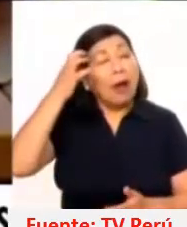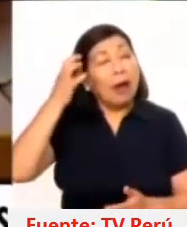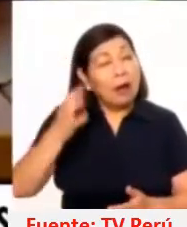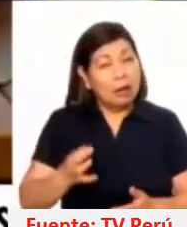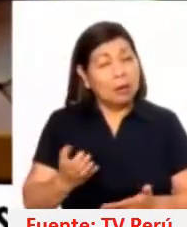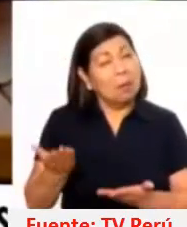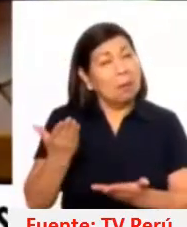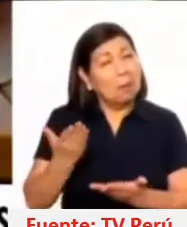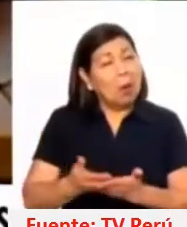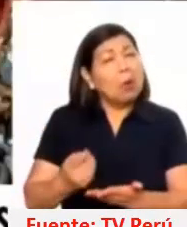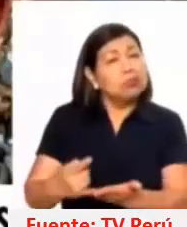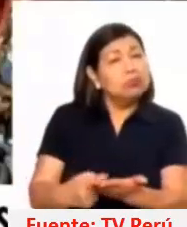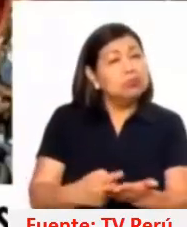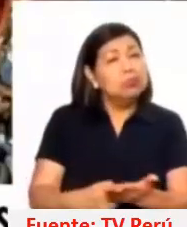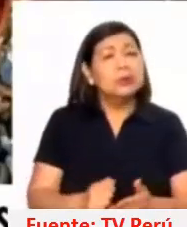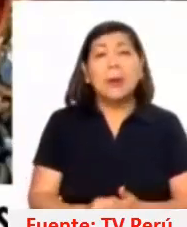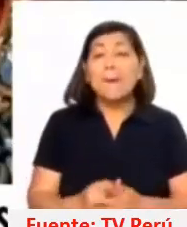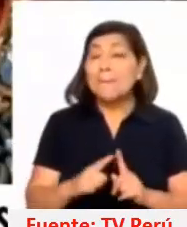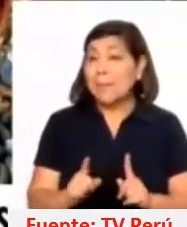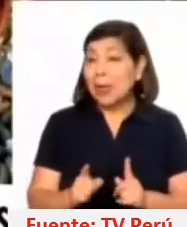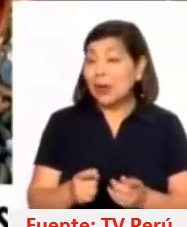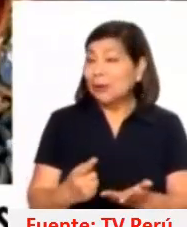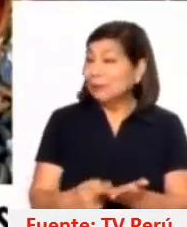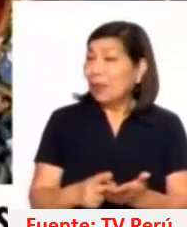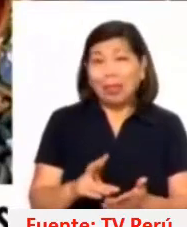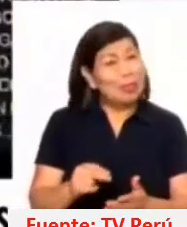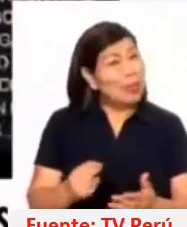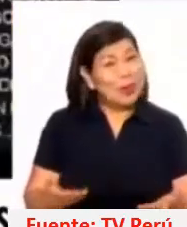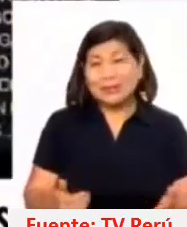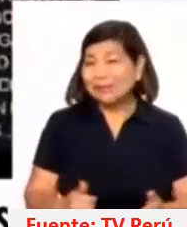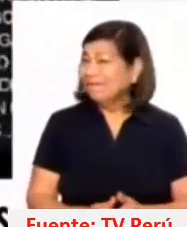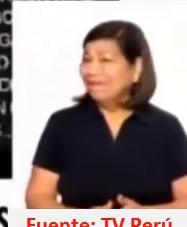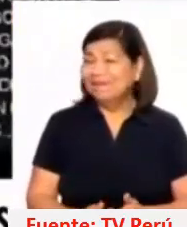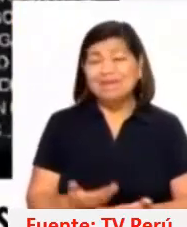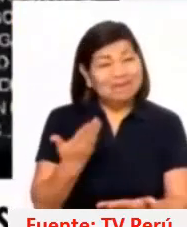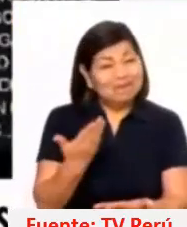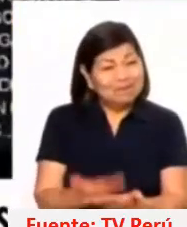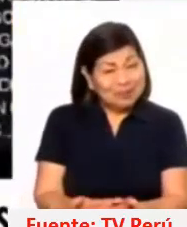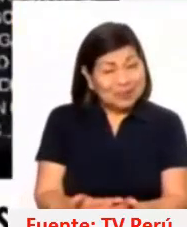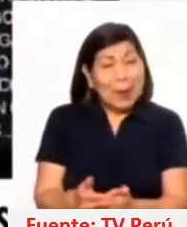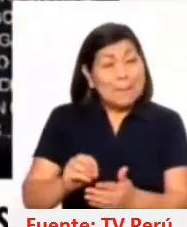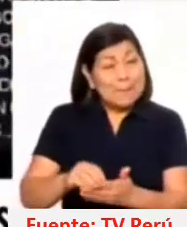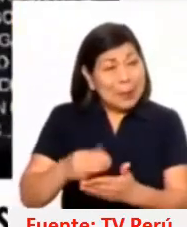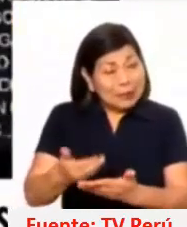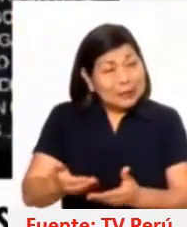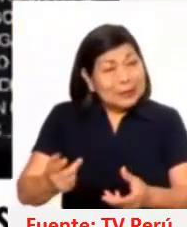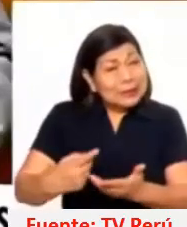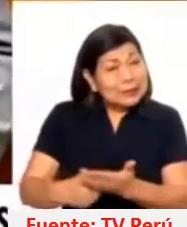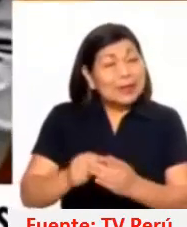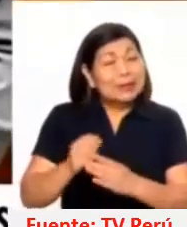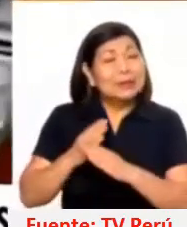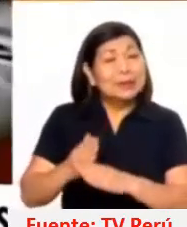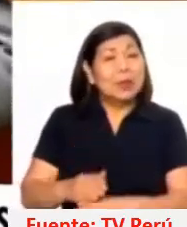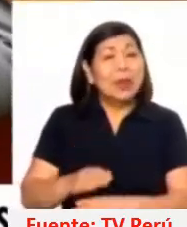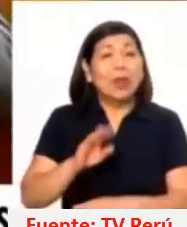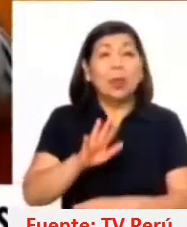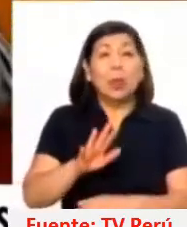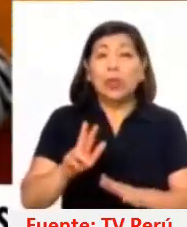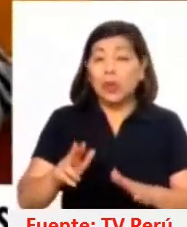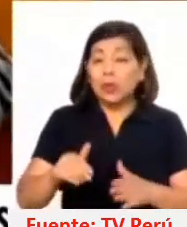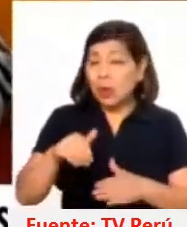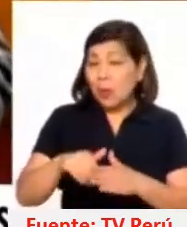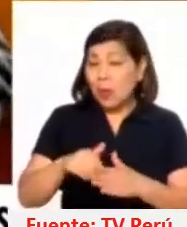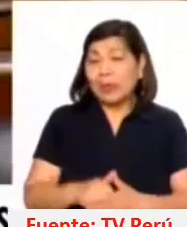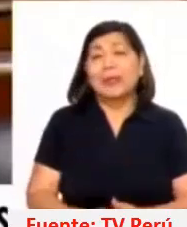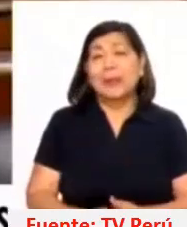lograr alcanzar un consenso. Pero el consenso no ocurrió, y la propuesta para que se incluya en el debate fue rechazada con 58 votos